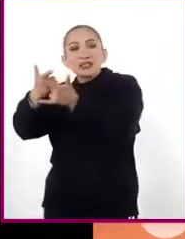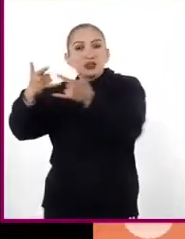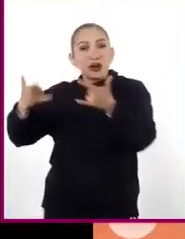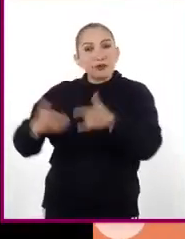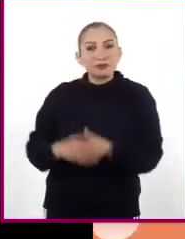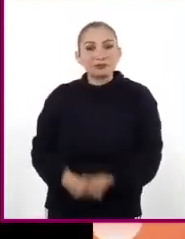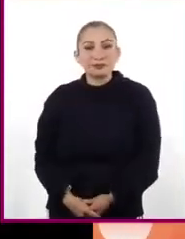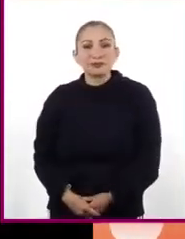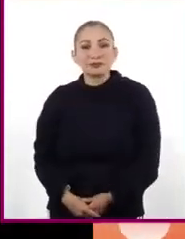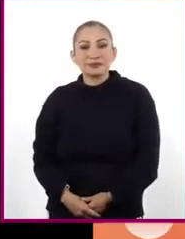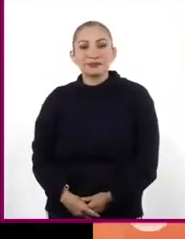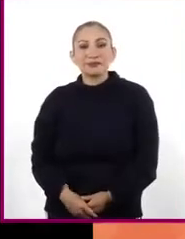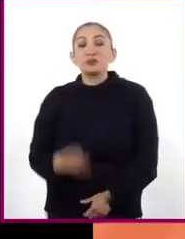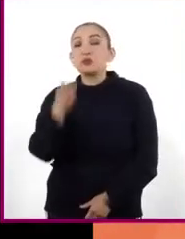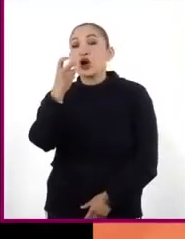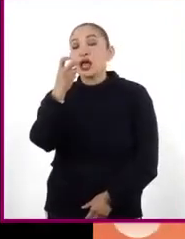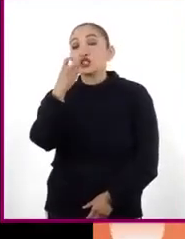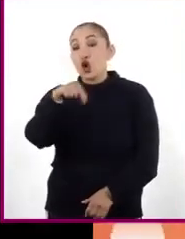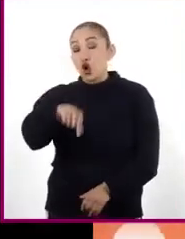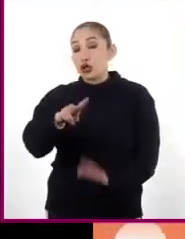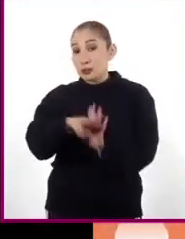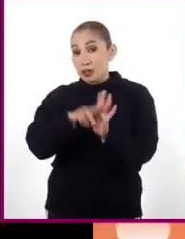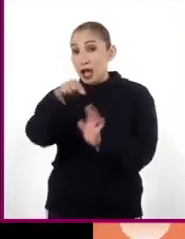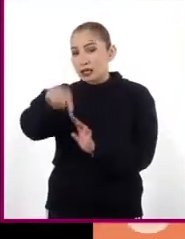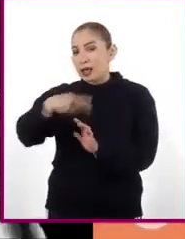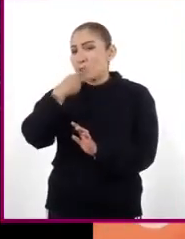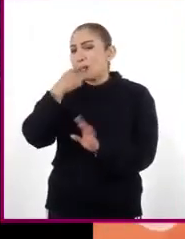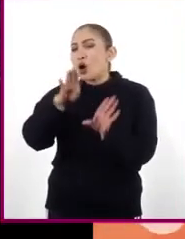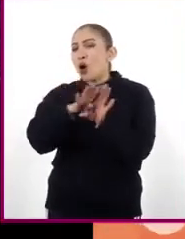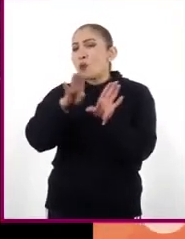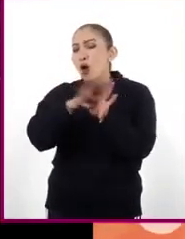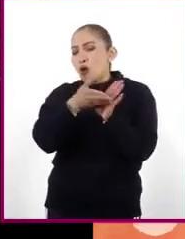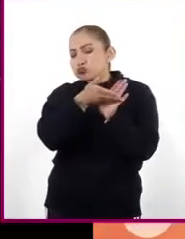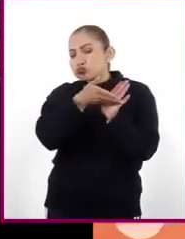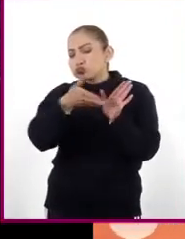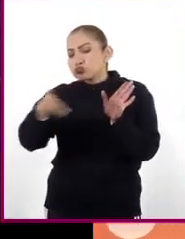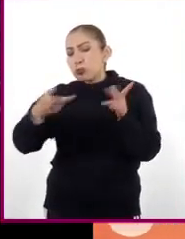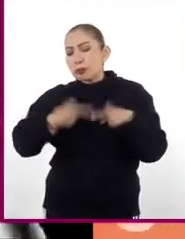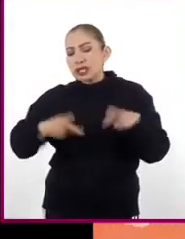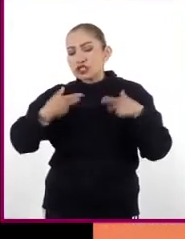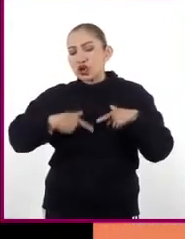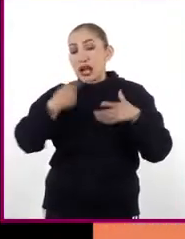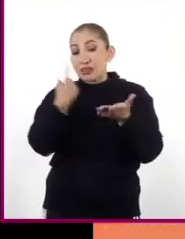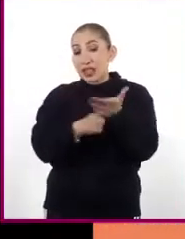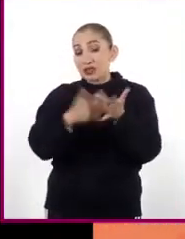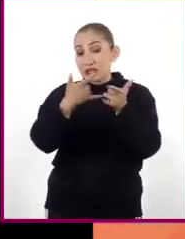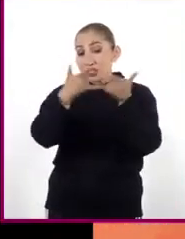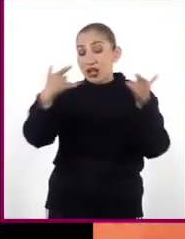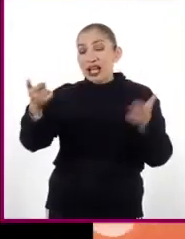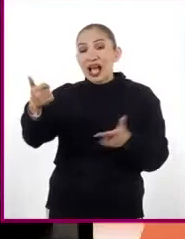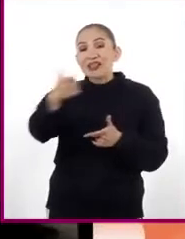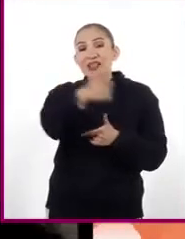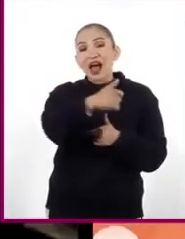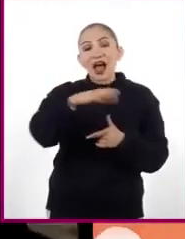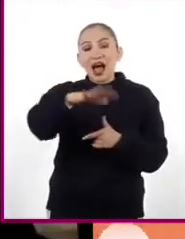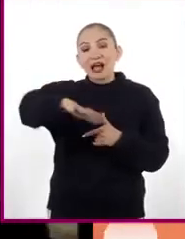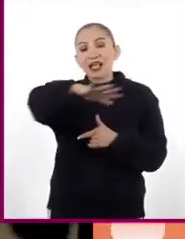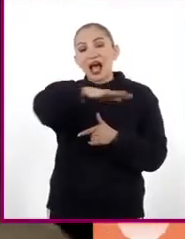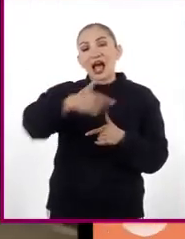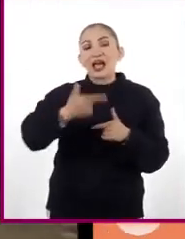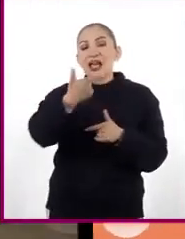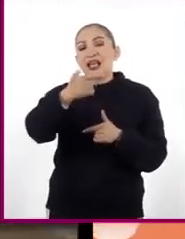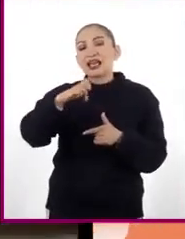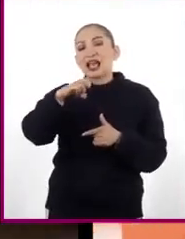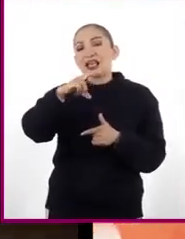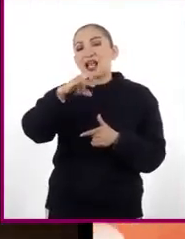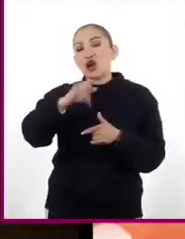historia. Por eso en el programa de hoy hablaremos de cómo es la trayectoria de los personajes en cada género del teatro. así como